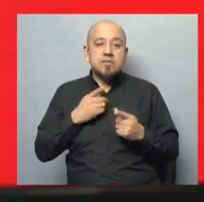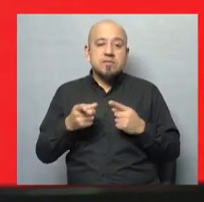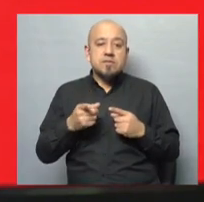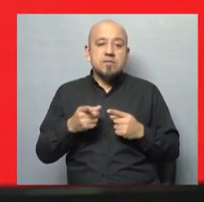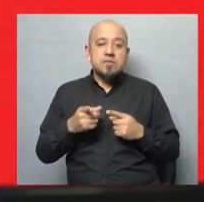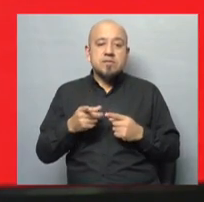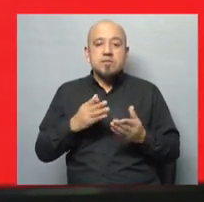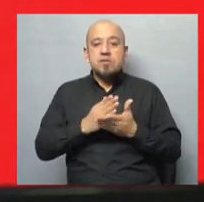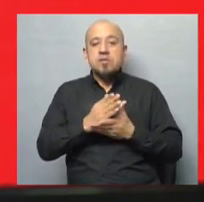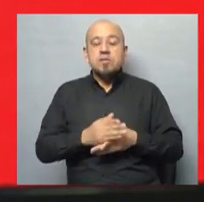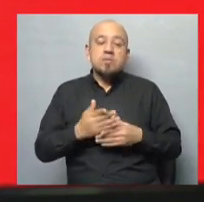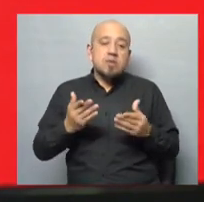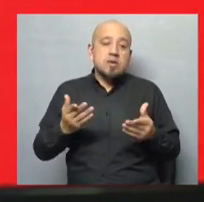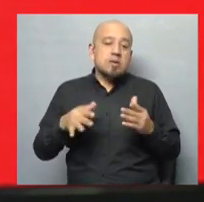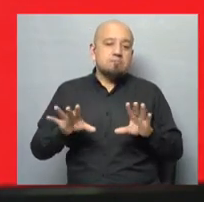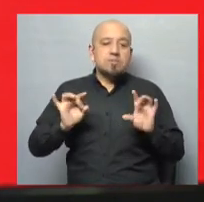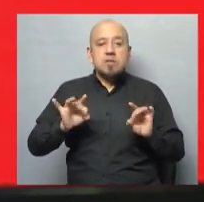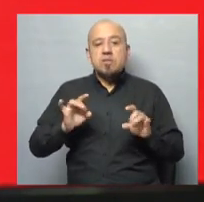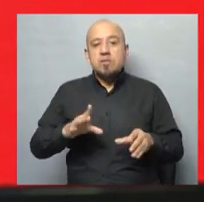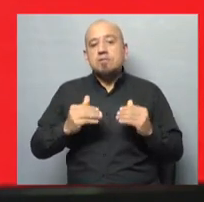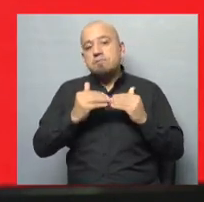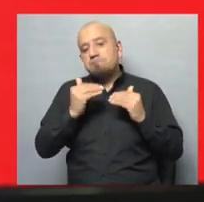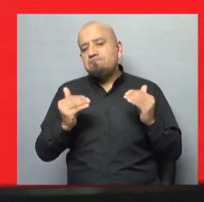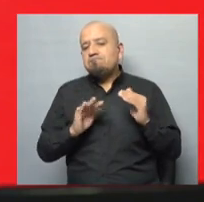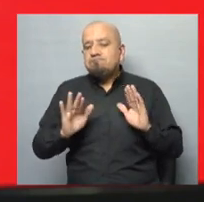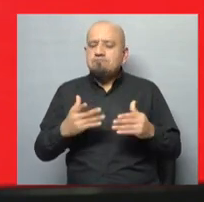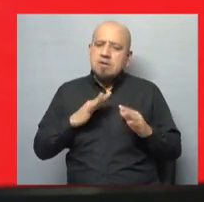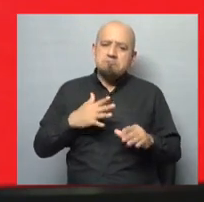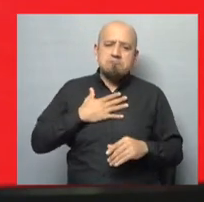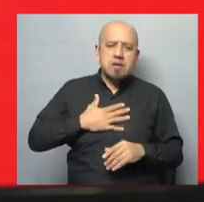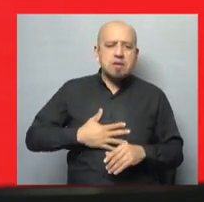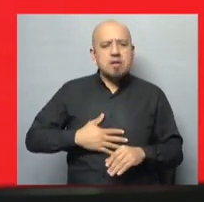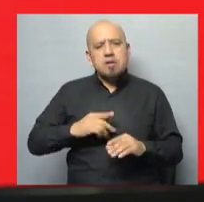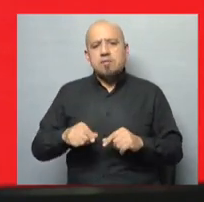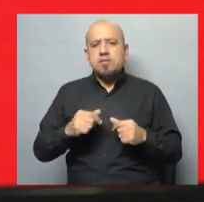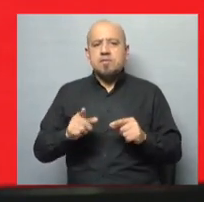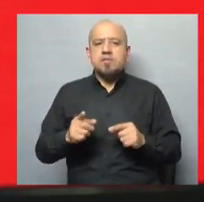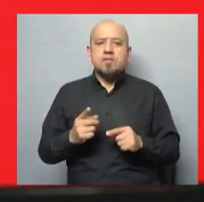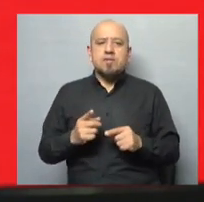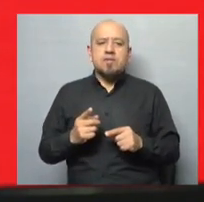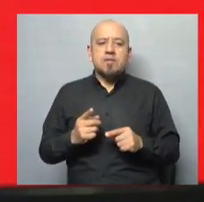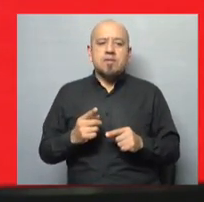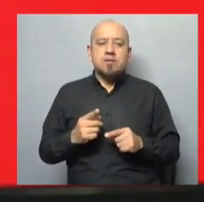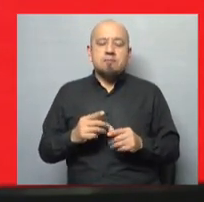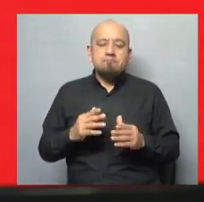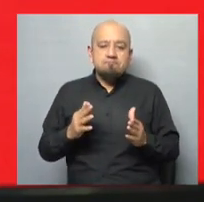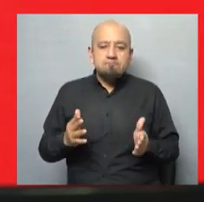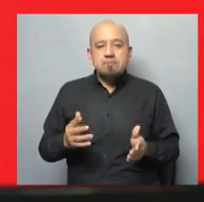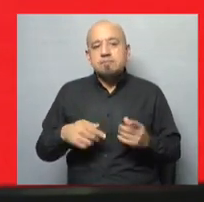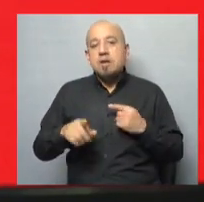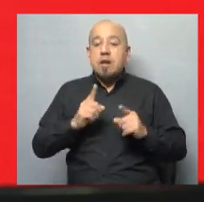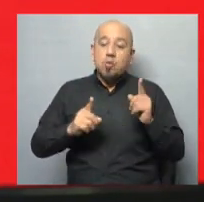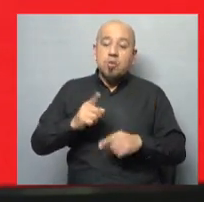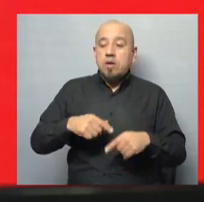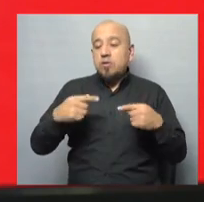tenga una tendencia natural a estar un escalón un escalón más abajo tranquilo que para algunas